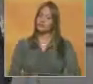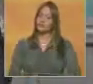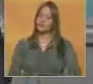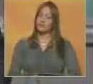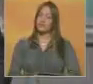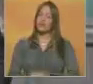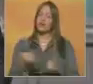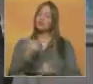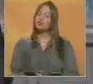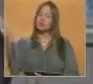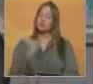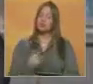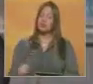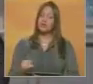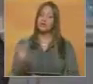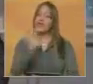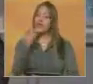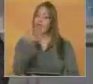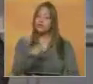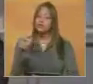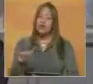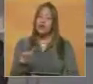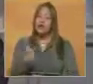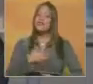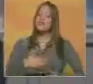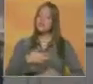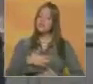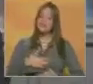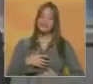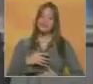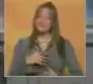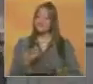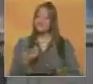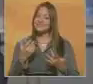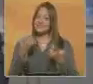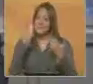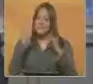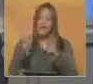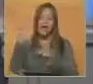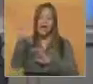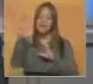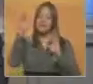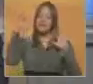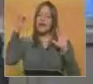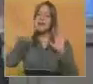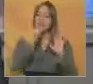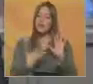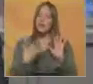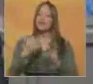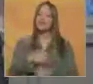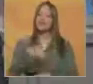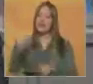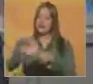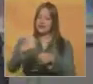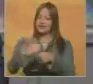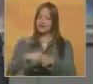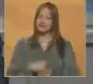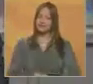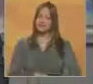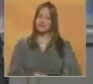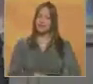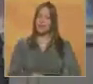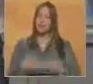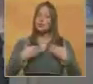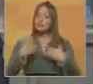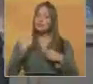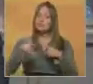Volvemos al estado Zulia, donde nadie se quedó sin disfrutar de la magia del carnaval en el Teatro Baral de Maracaibo. Público de todas